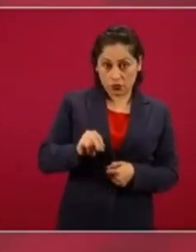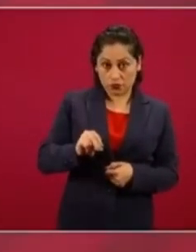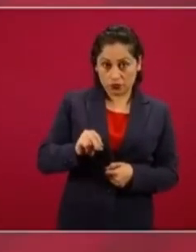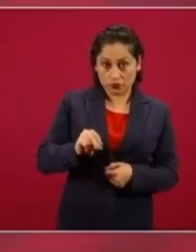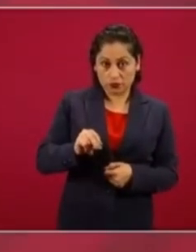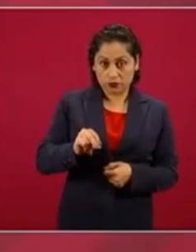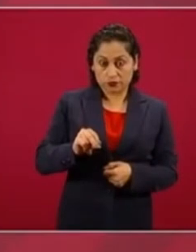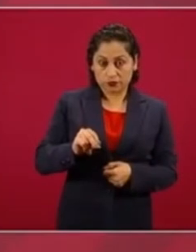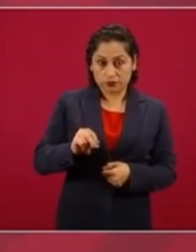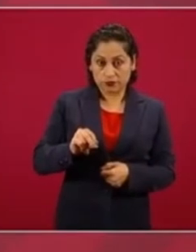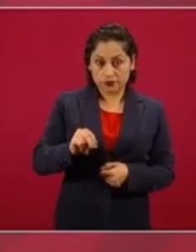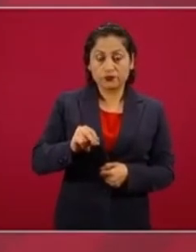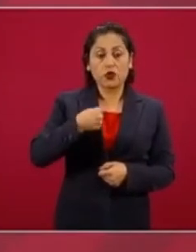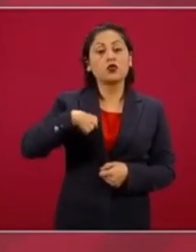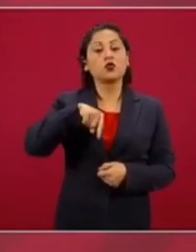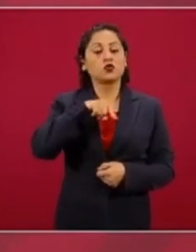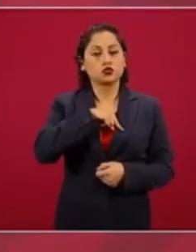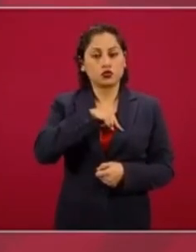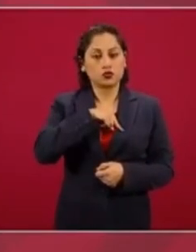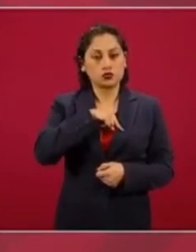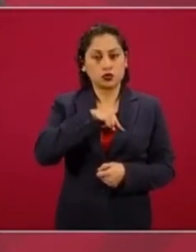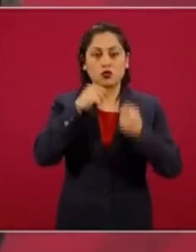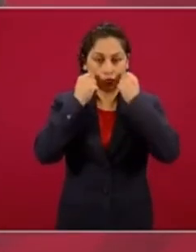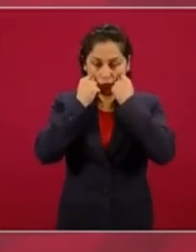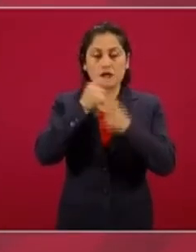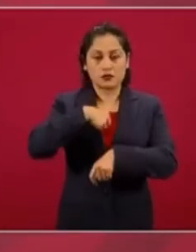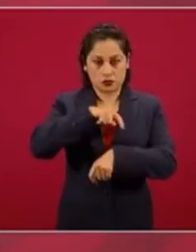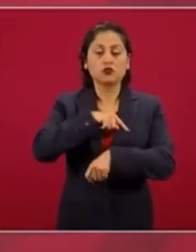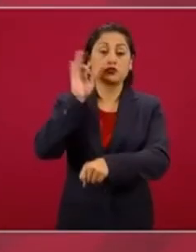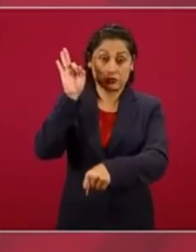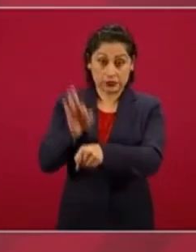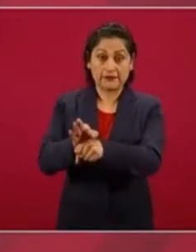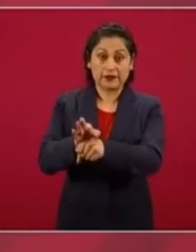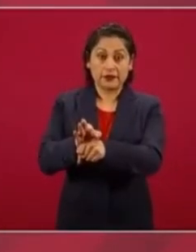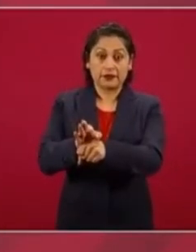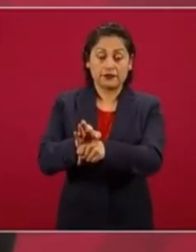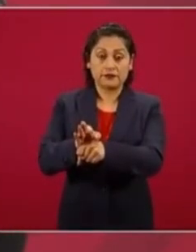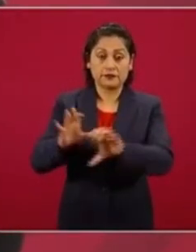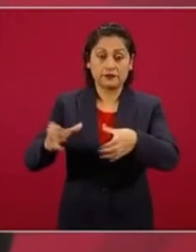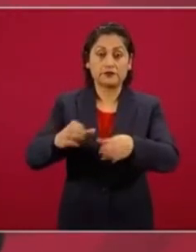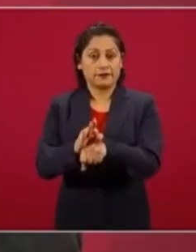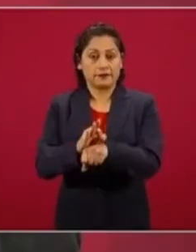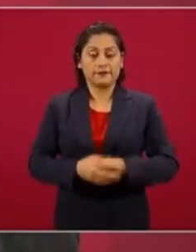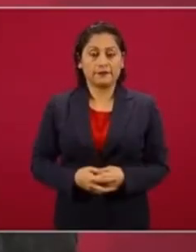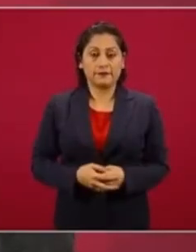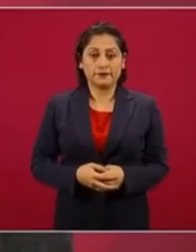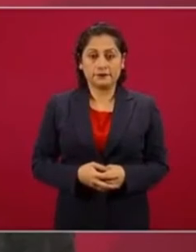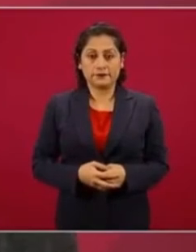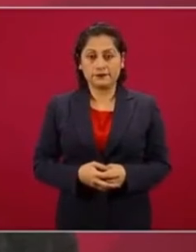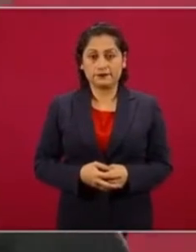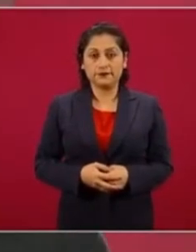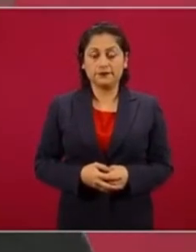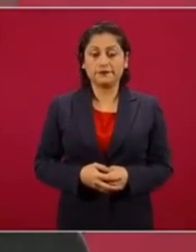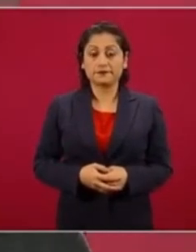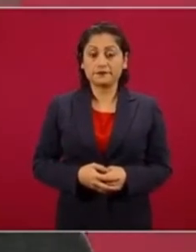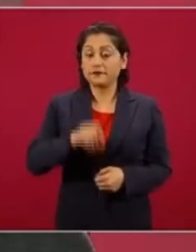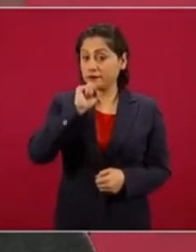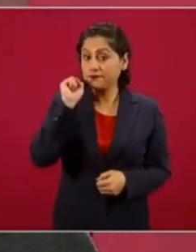Cienfuegos, nosotros vamos a defender al ejército mexicano y no se